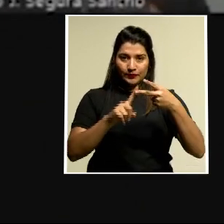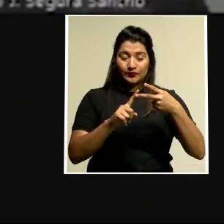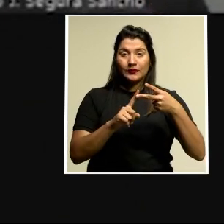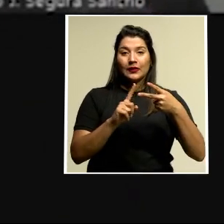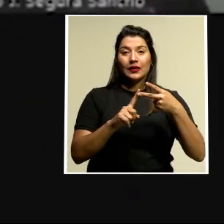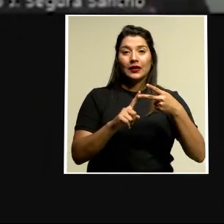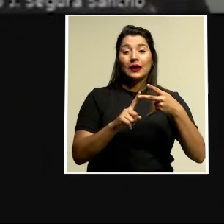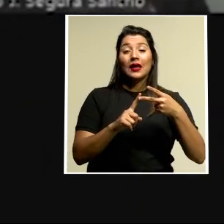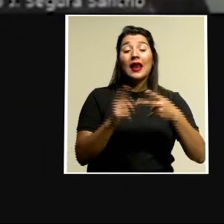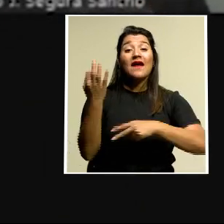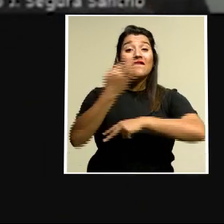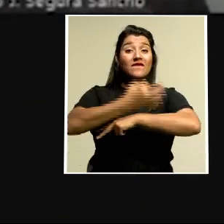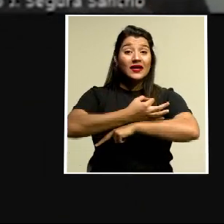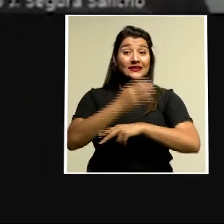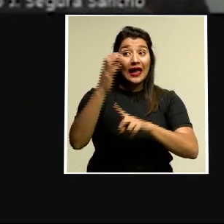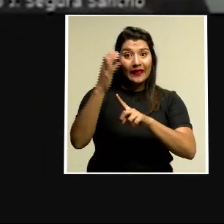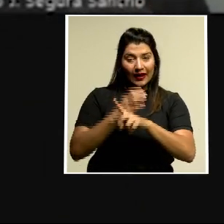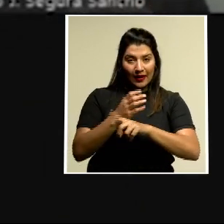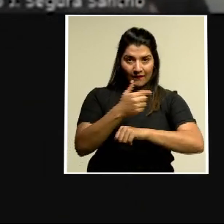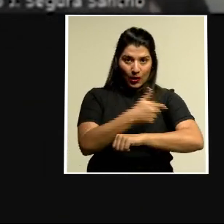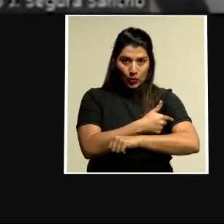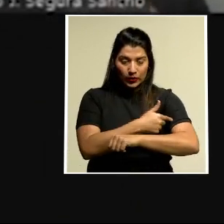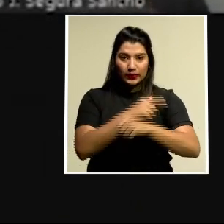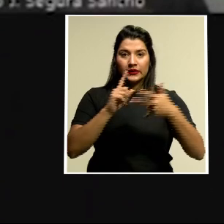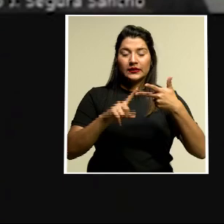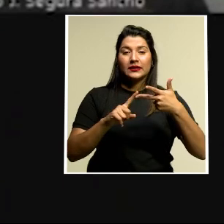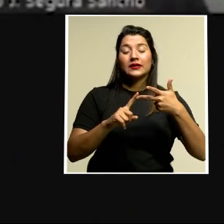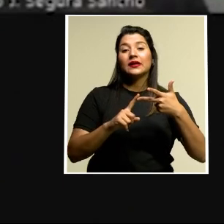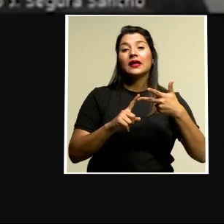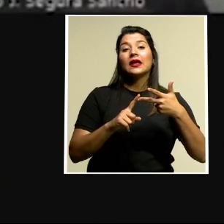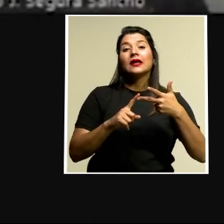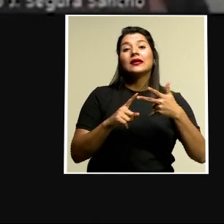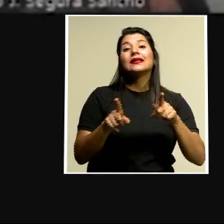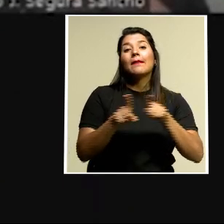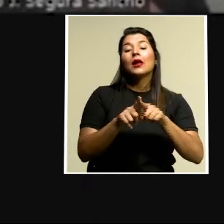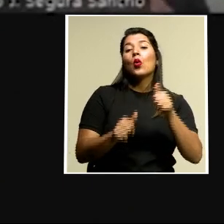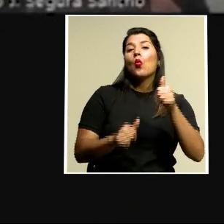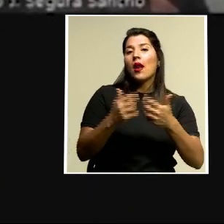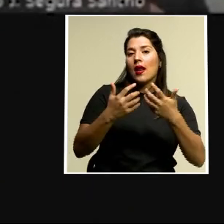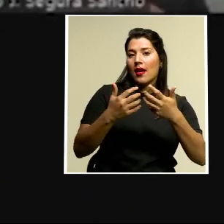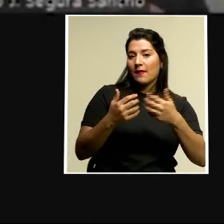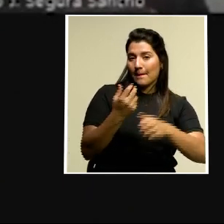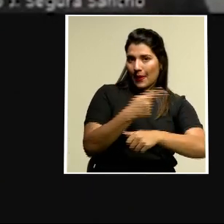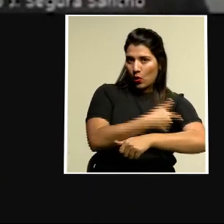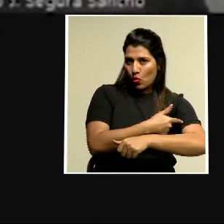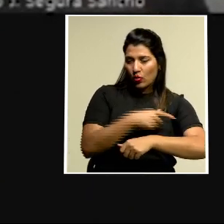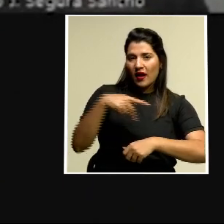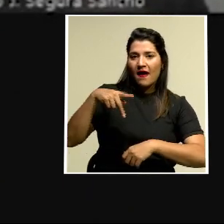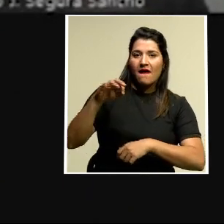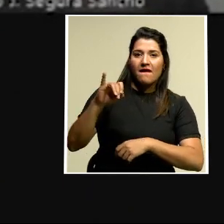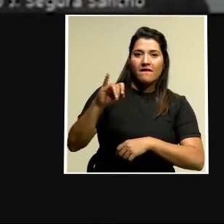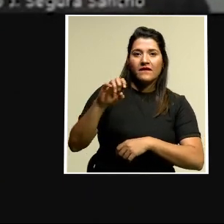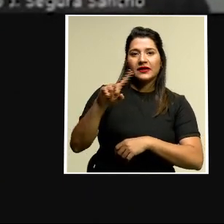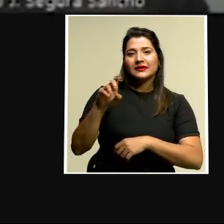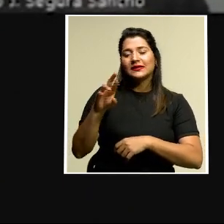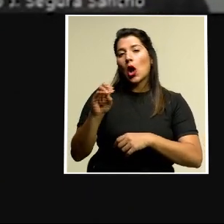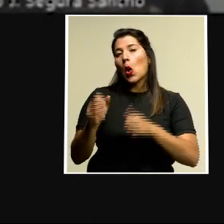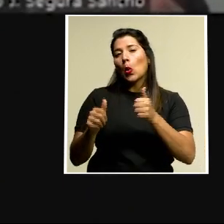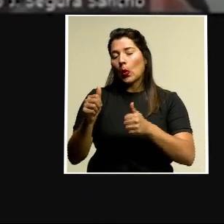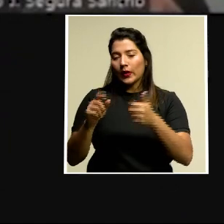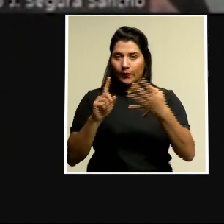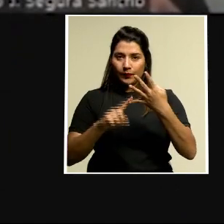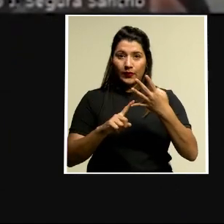vacunas admitidas serán Moderna, Pfizer, BioNTech, AstraZeneca y Johnson & Johnson. Así lo detalló el ministro de Turismo, Gustavo